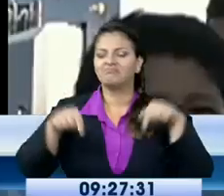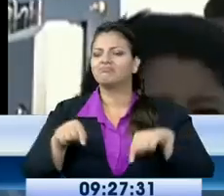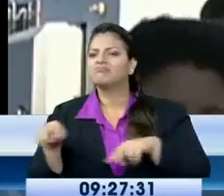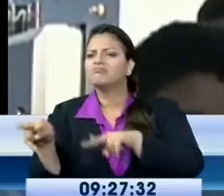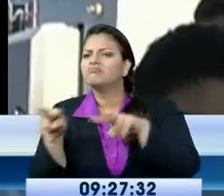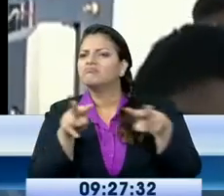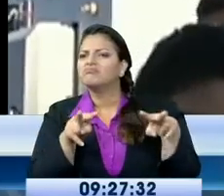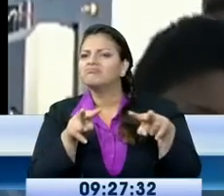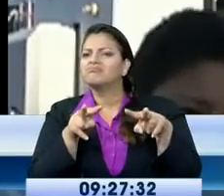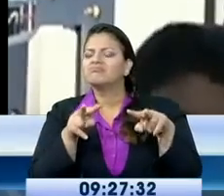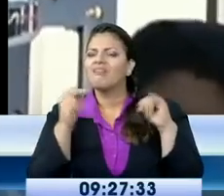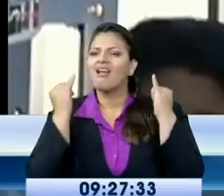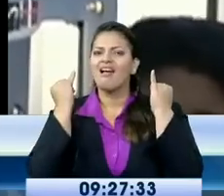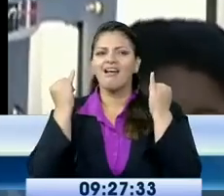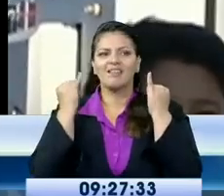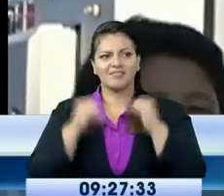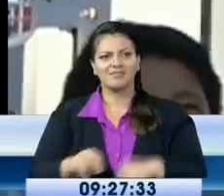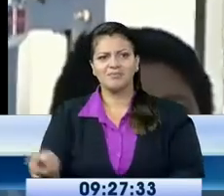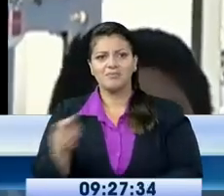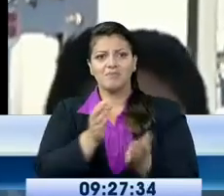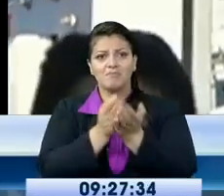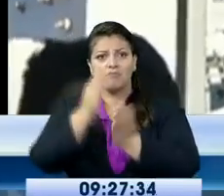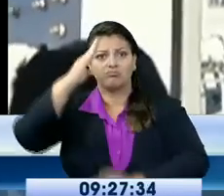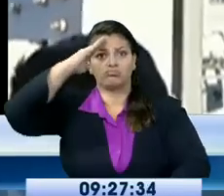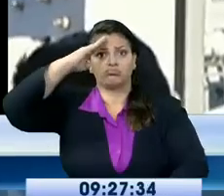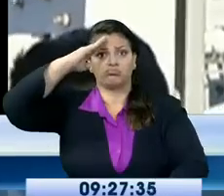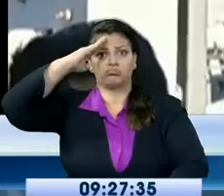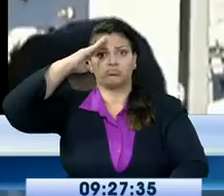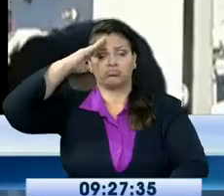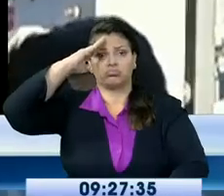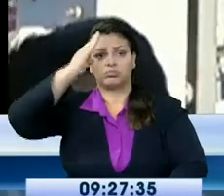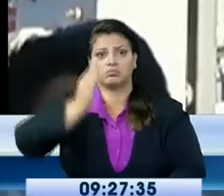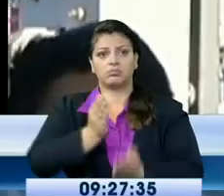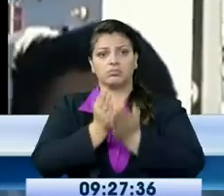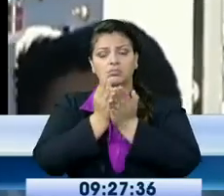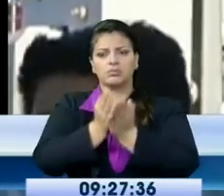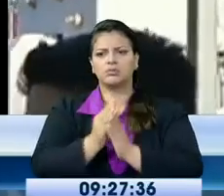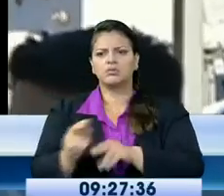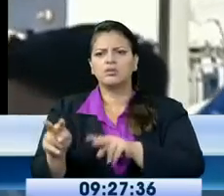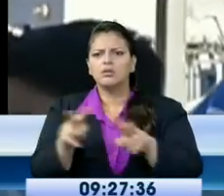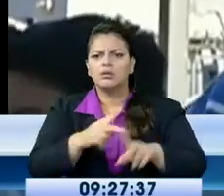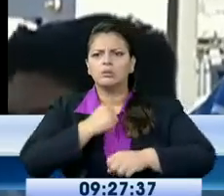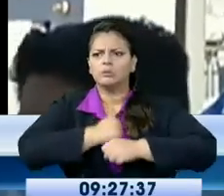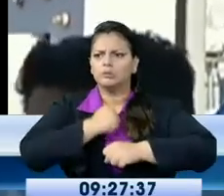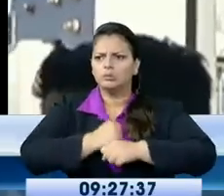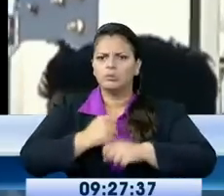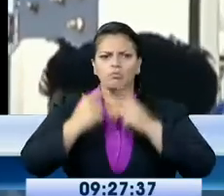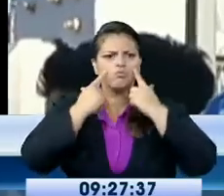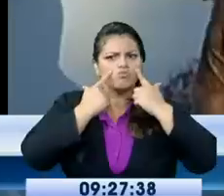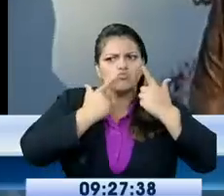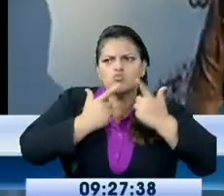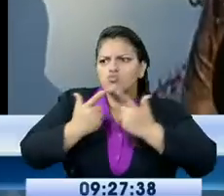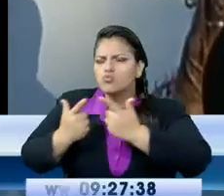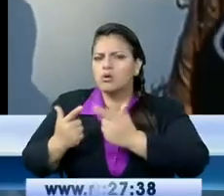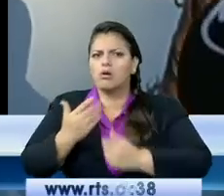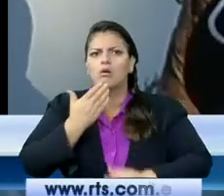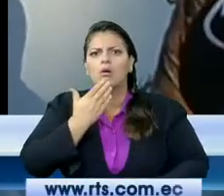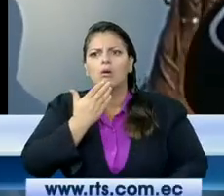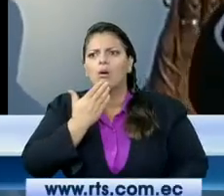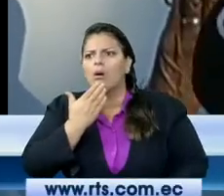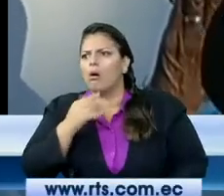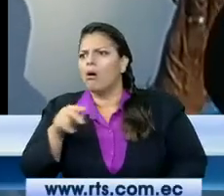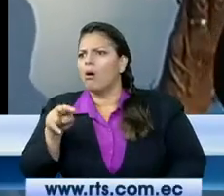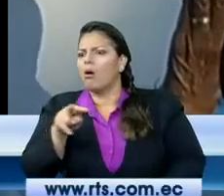la maniobra de los marinos, todo lo que ellos hacen por cuidar de nuestro mar territorial. ¿Qué le llamó la atención